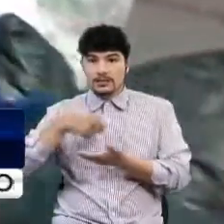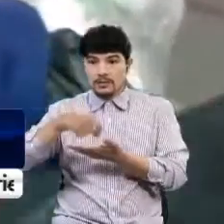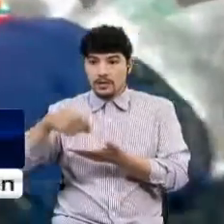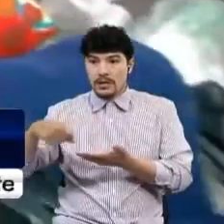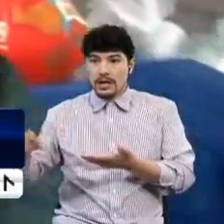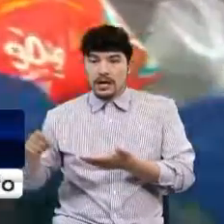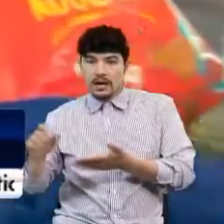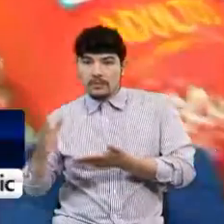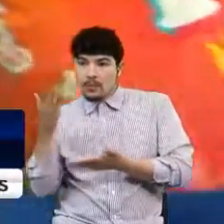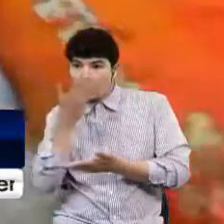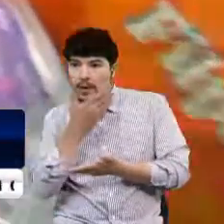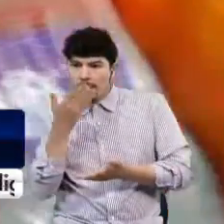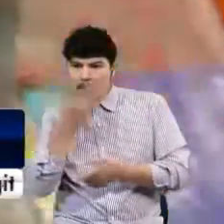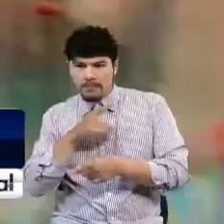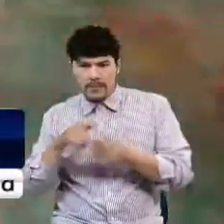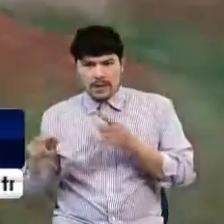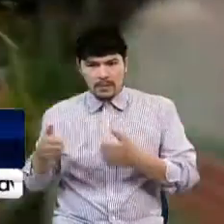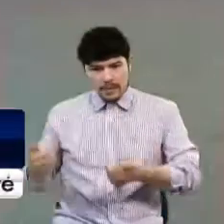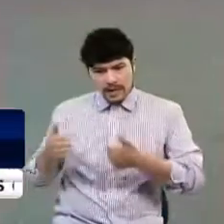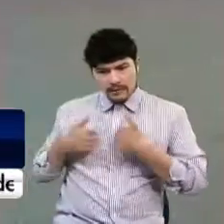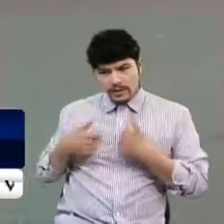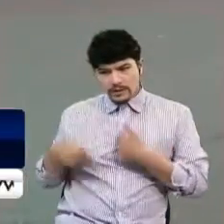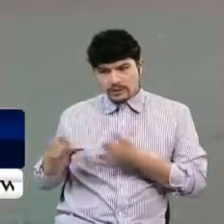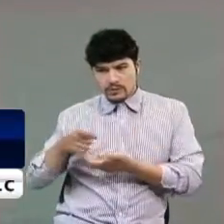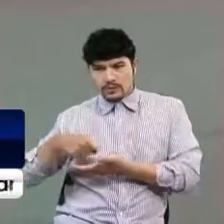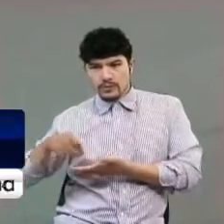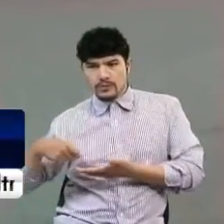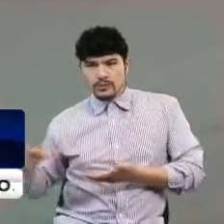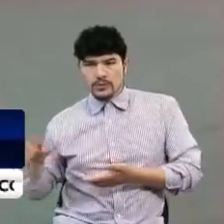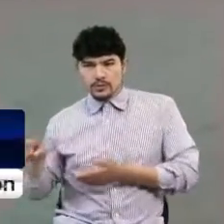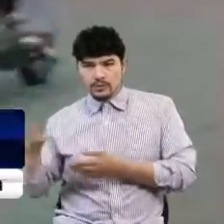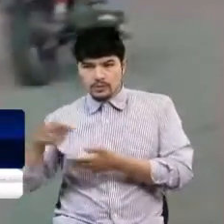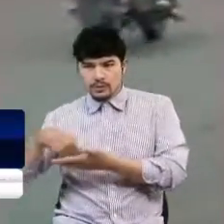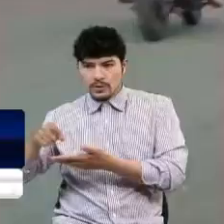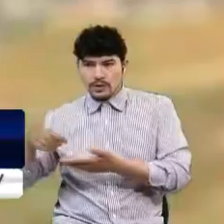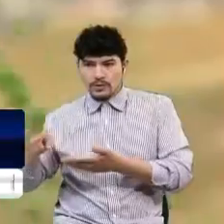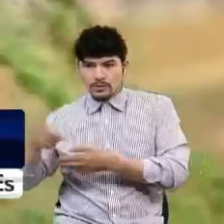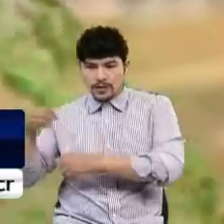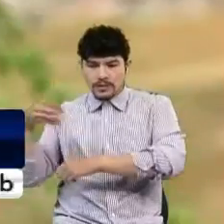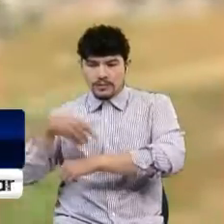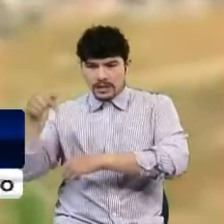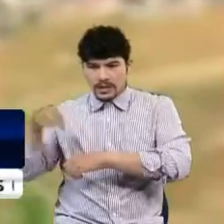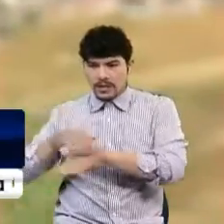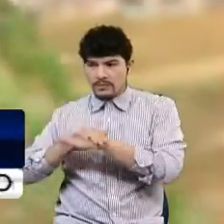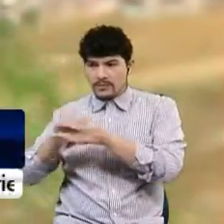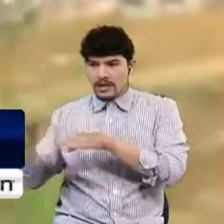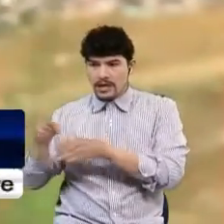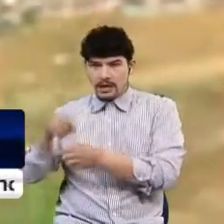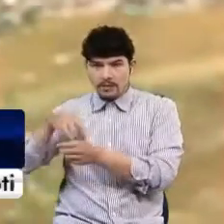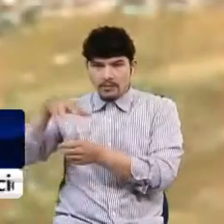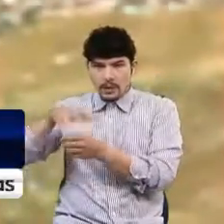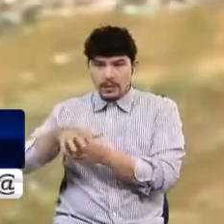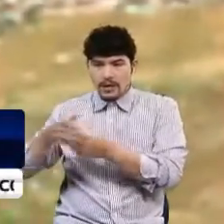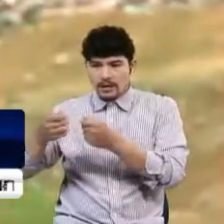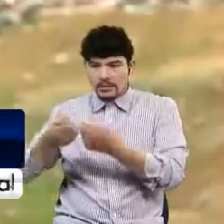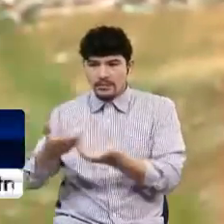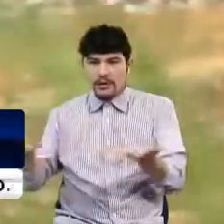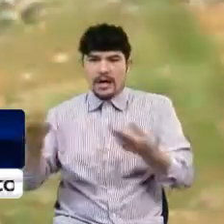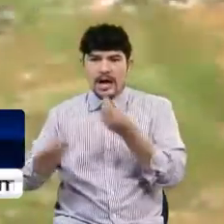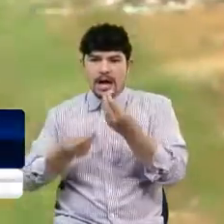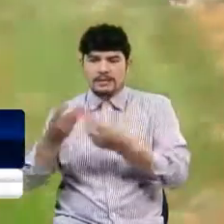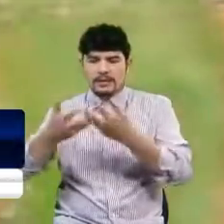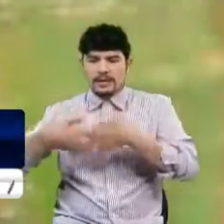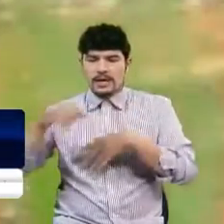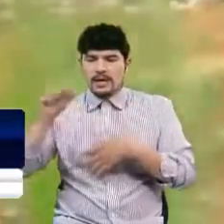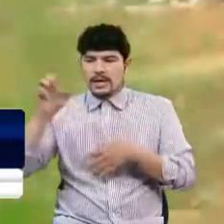corretaje, pero no fue para favorecer la adjudicación del contrato de basuras en la invitación pública que realizó la EMAP.